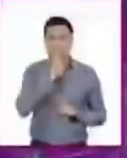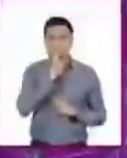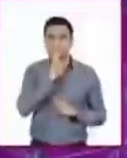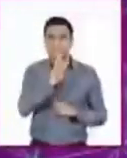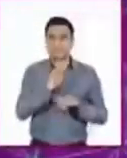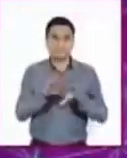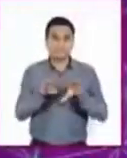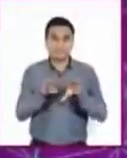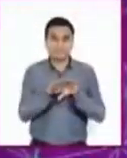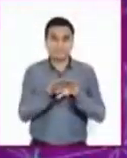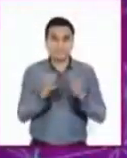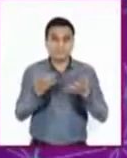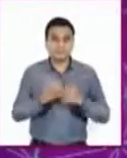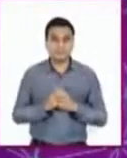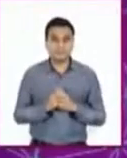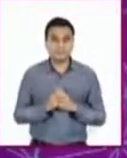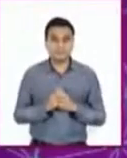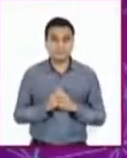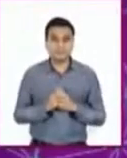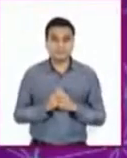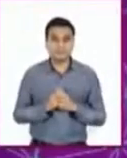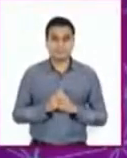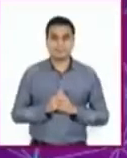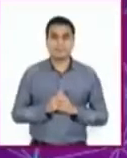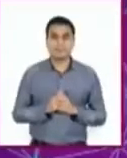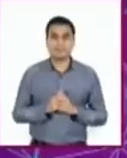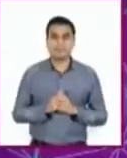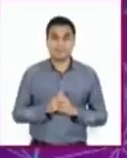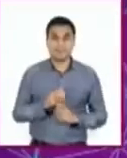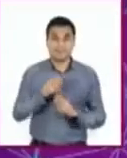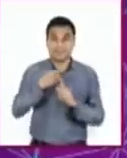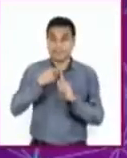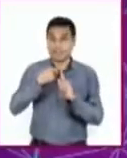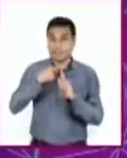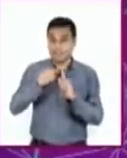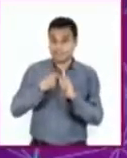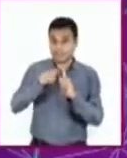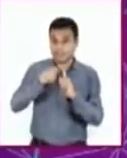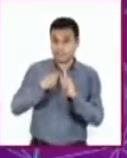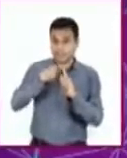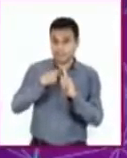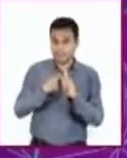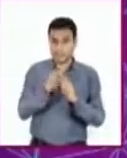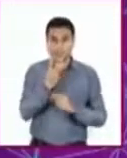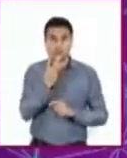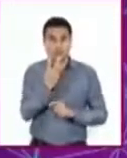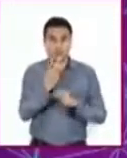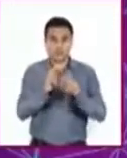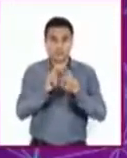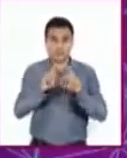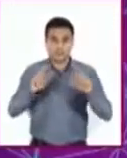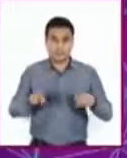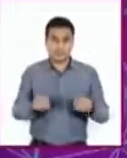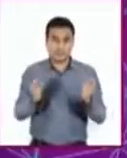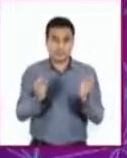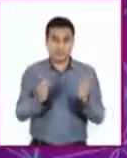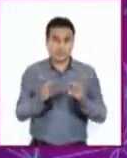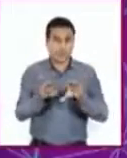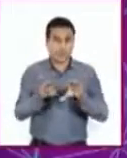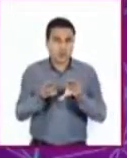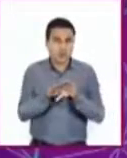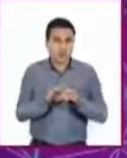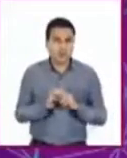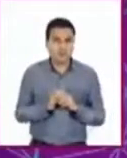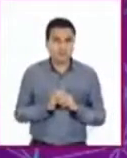primera pregunta, ¿cuál es la diferencia entre la temperatura que muestran los dos refrigeradores? Lo que tenemos que